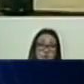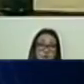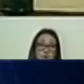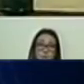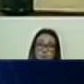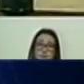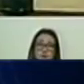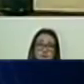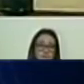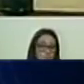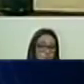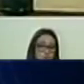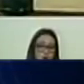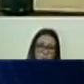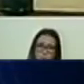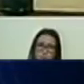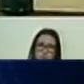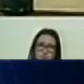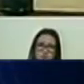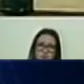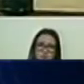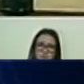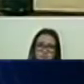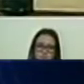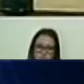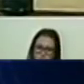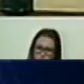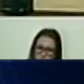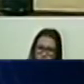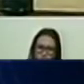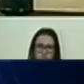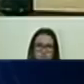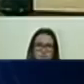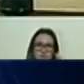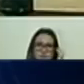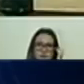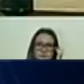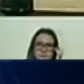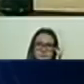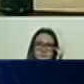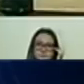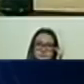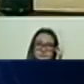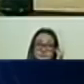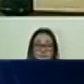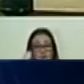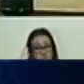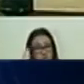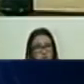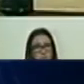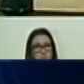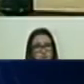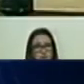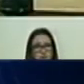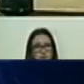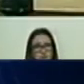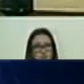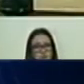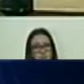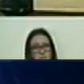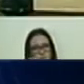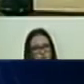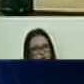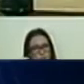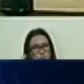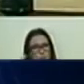sea, hay que apoyarlos. Son nuestros compatriotas. Y que sepan los venezolanos y venezolanas que nos escuchan en el